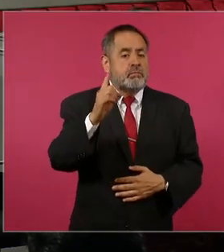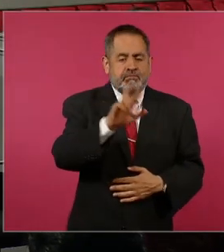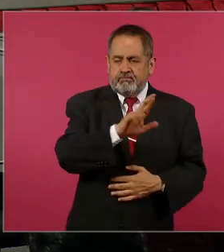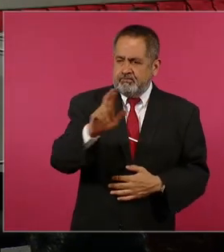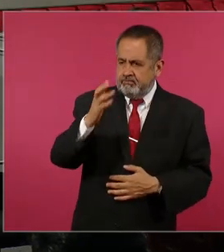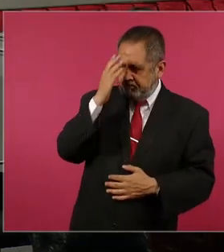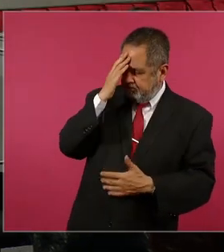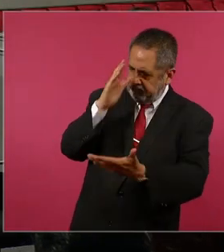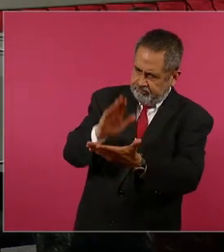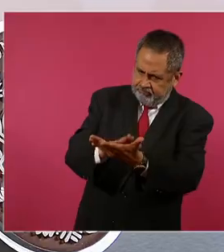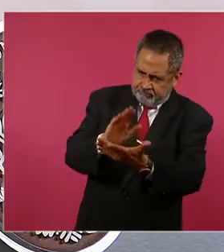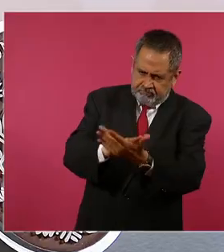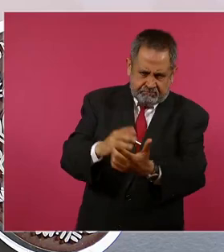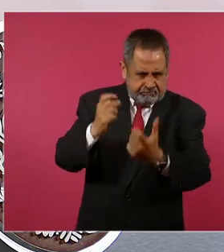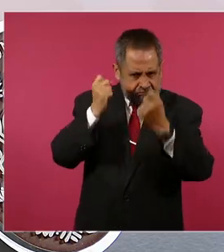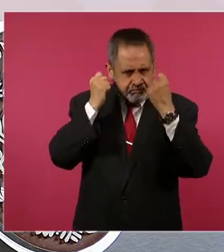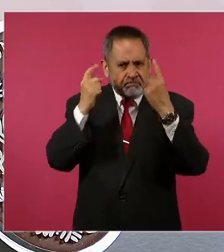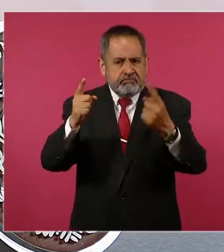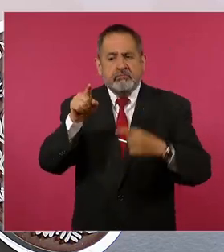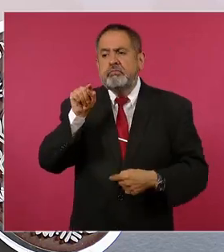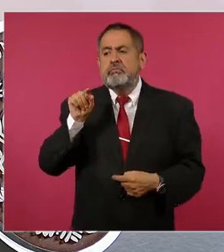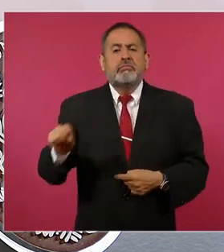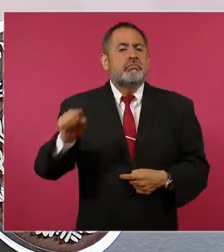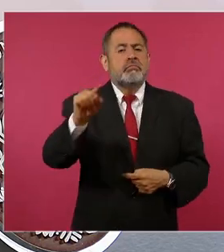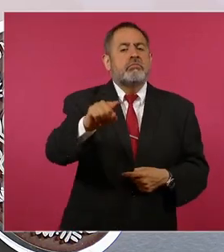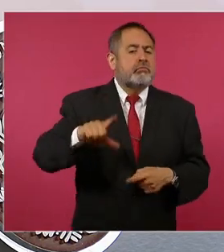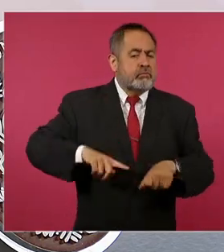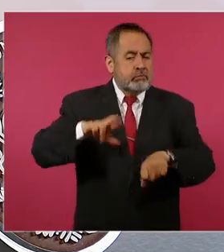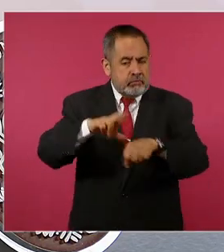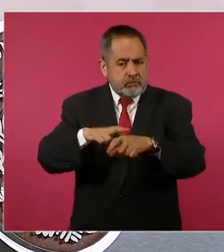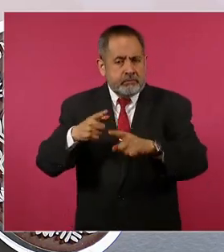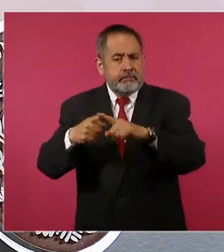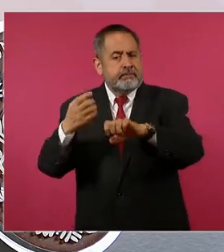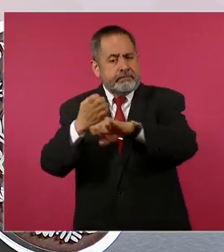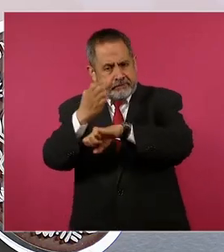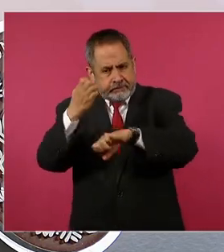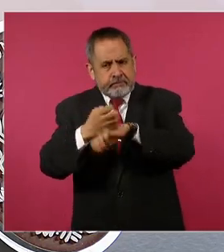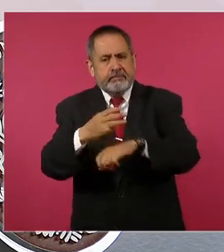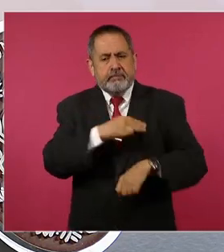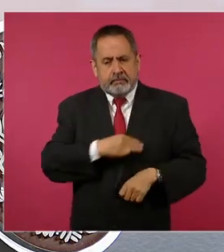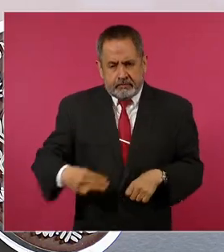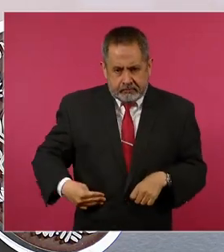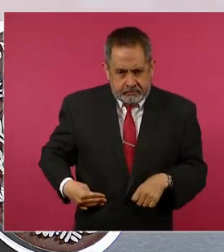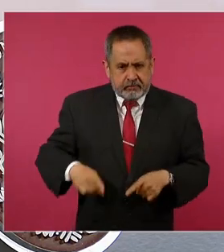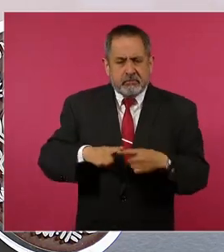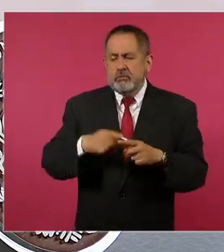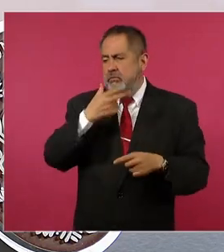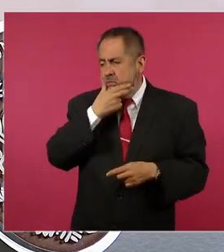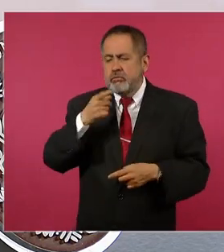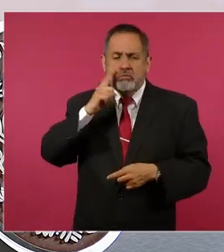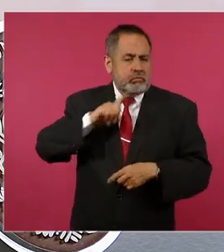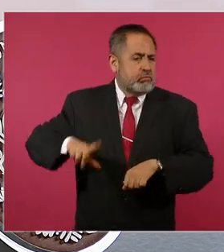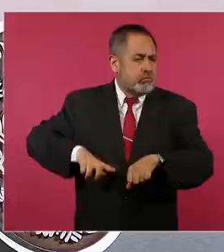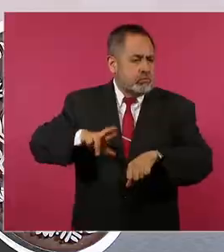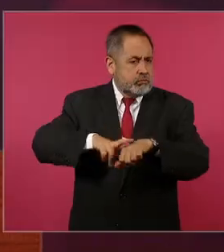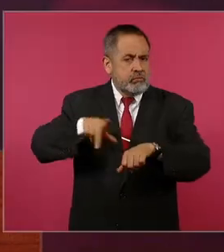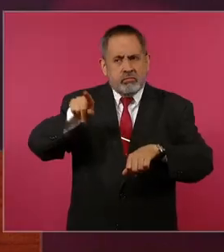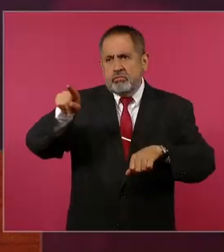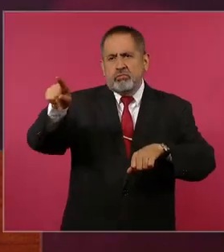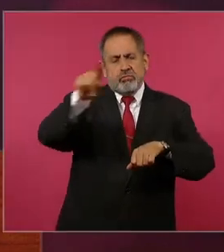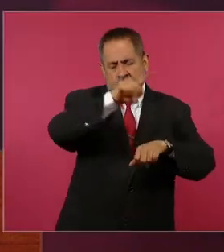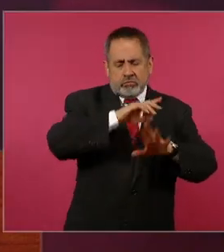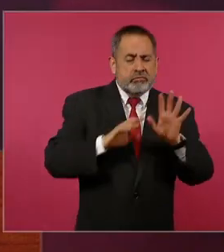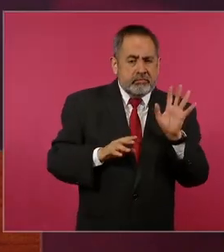reconocimiento a los gobiernos estatales, municipales, a gobernadores, gobernadoras,